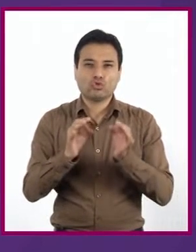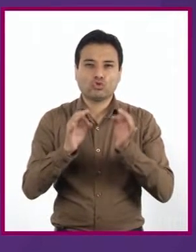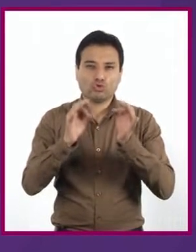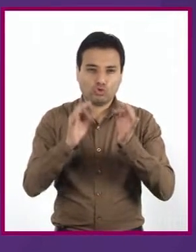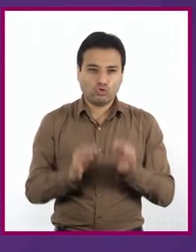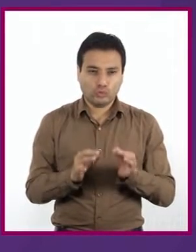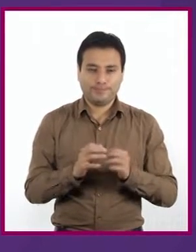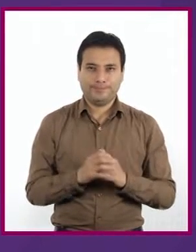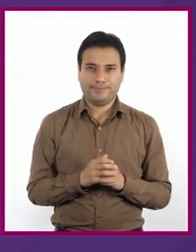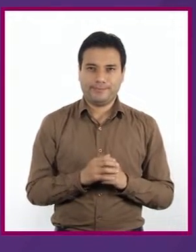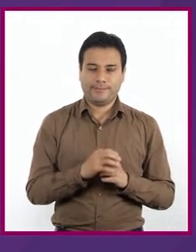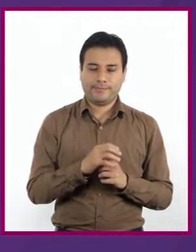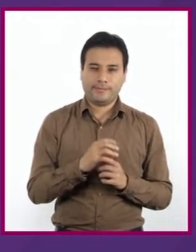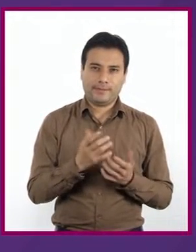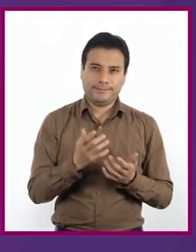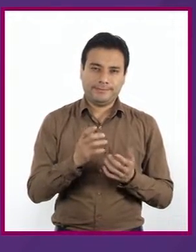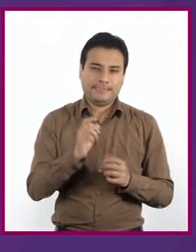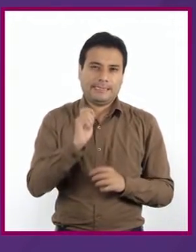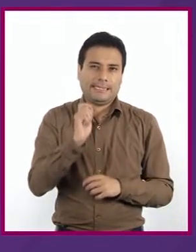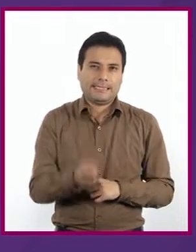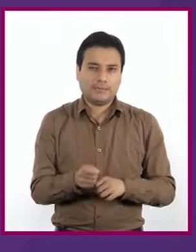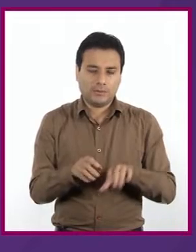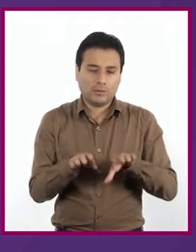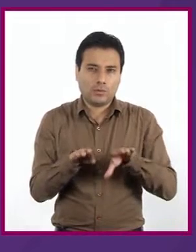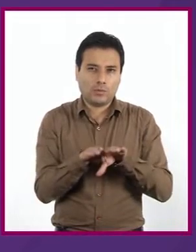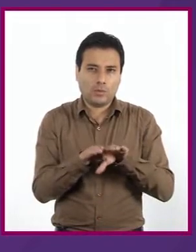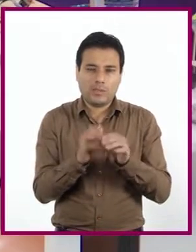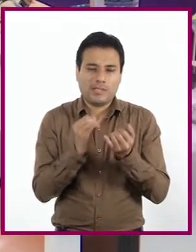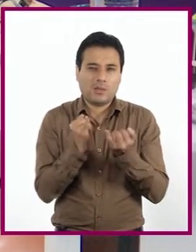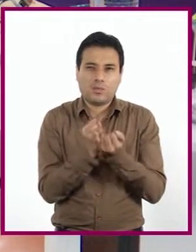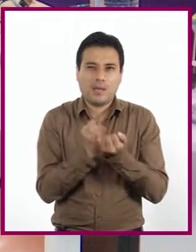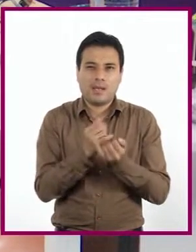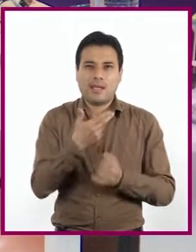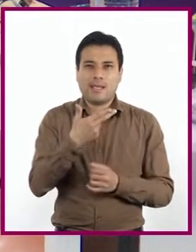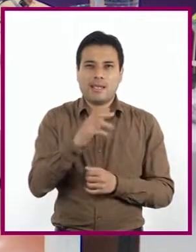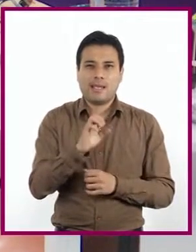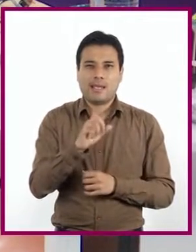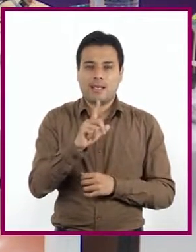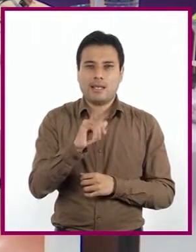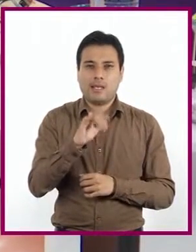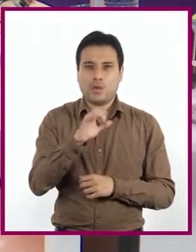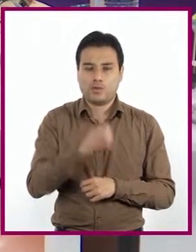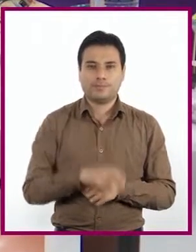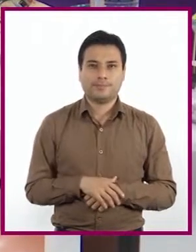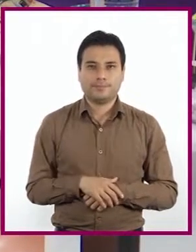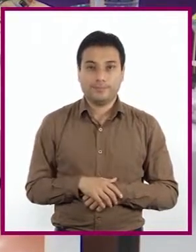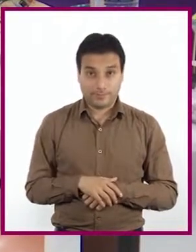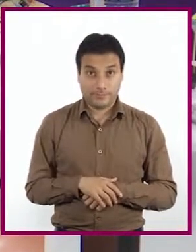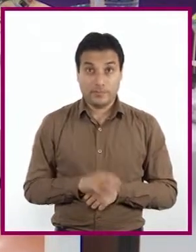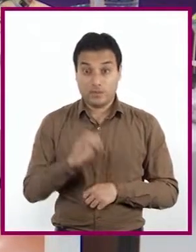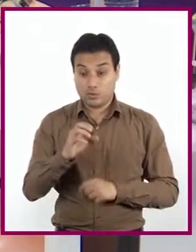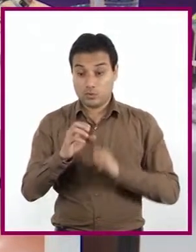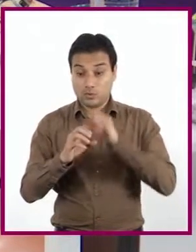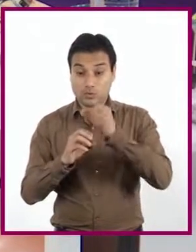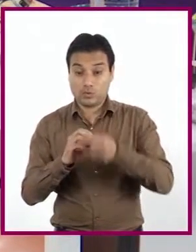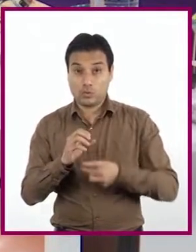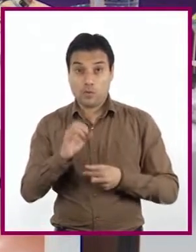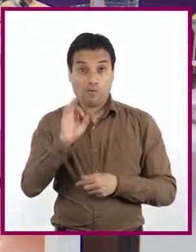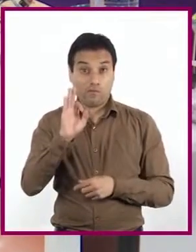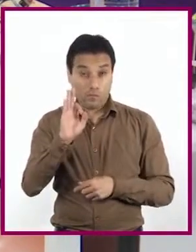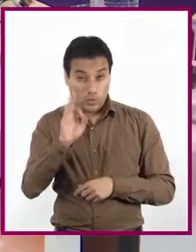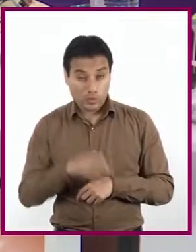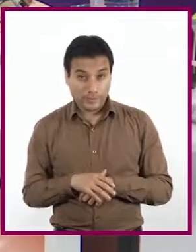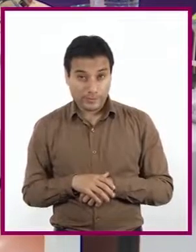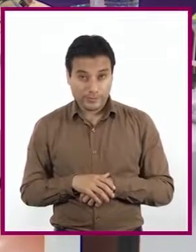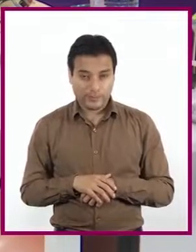lo tanto, la estabilidad del helio. En el caso de los átomos de flúor, estos se transforman